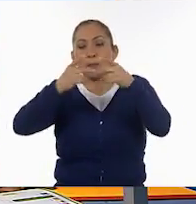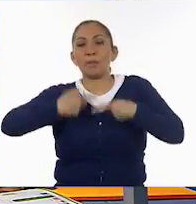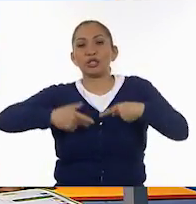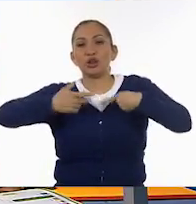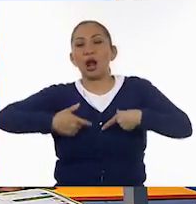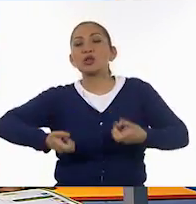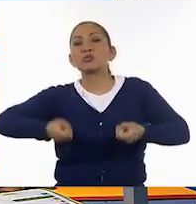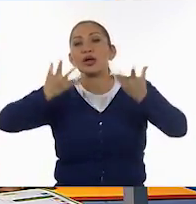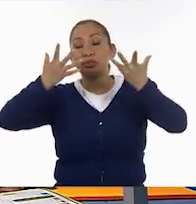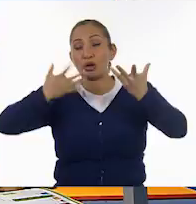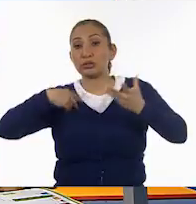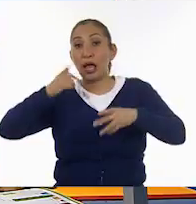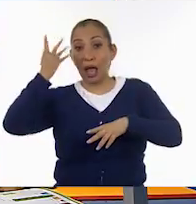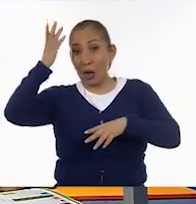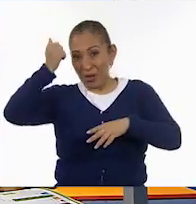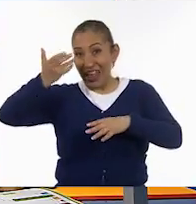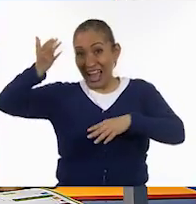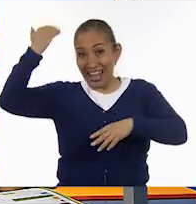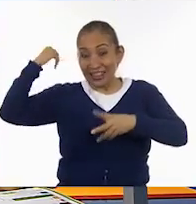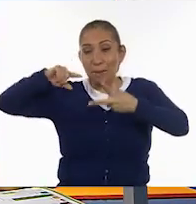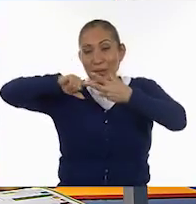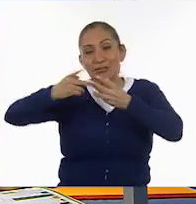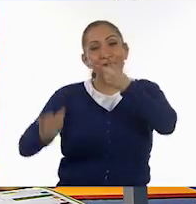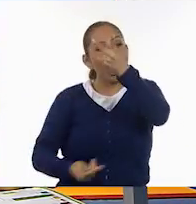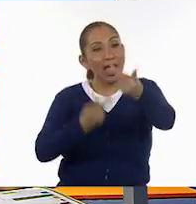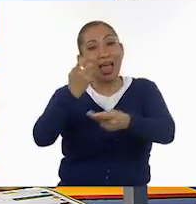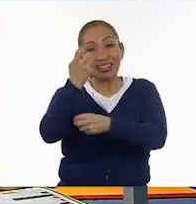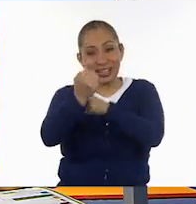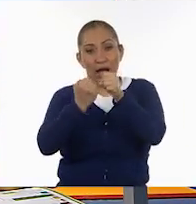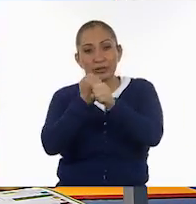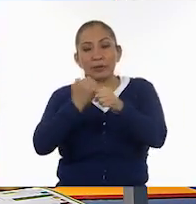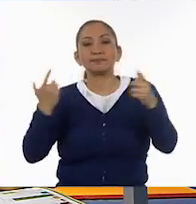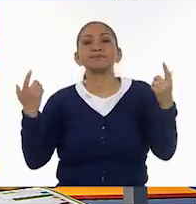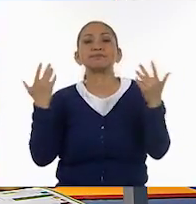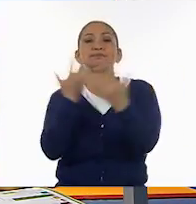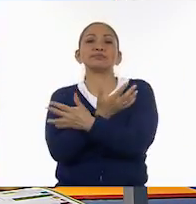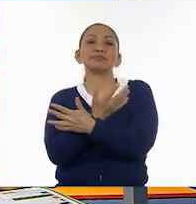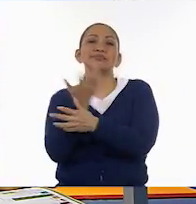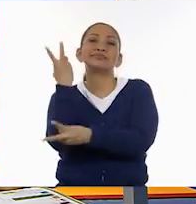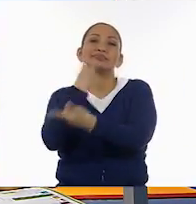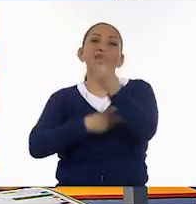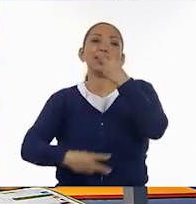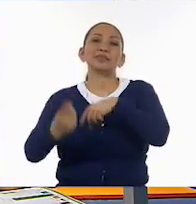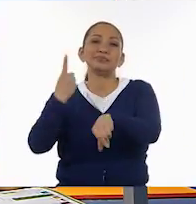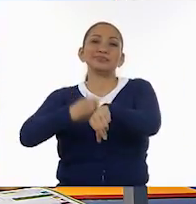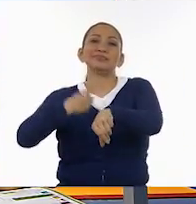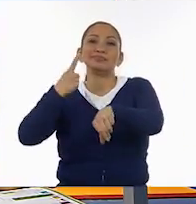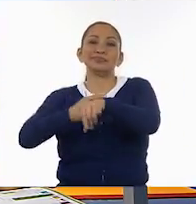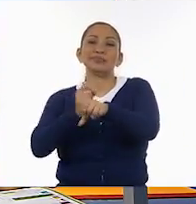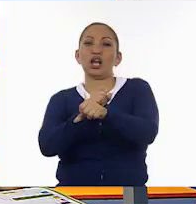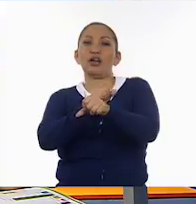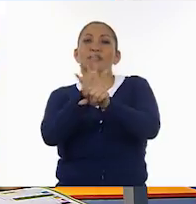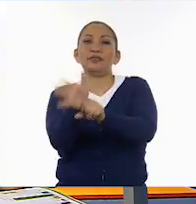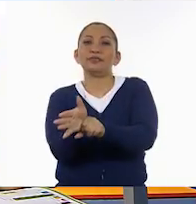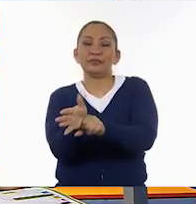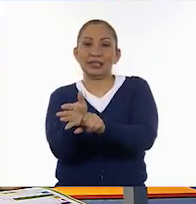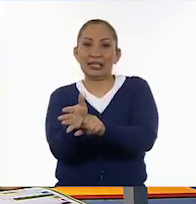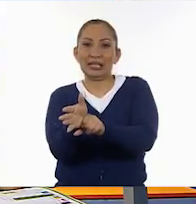se comenzó a hacer el censo precisamente en este año y pues de repente por la situación de